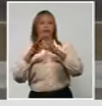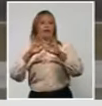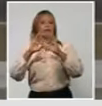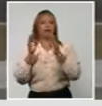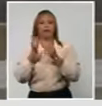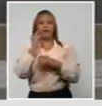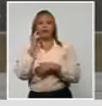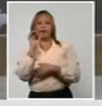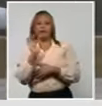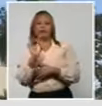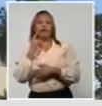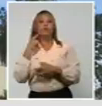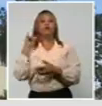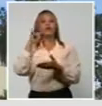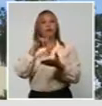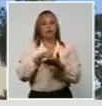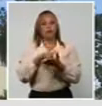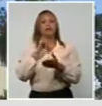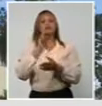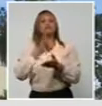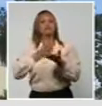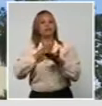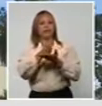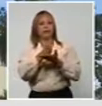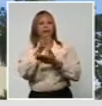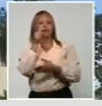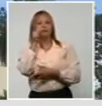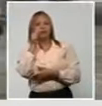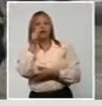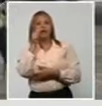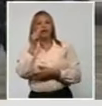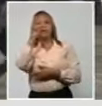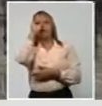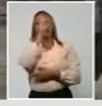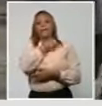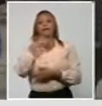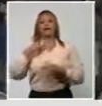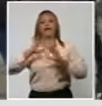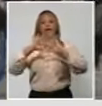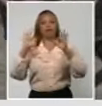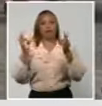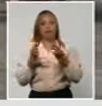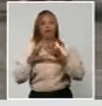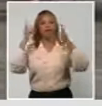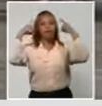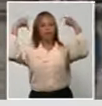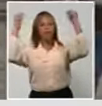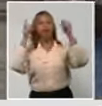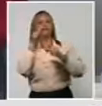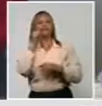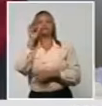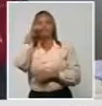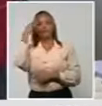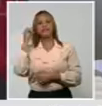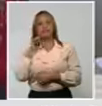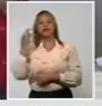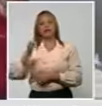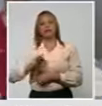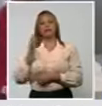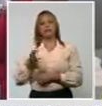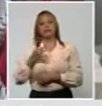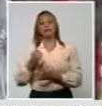aislamiento, que van a sus áreas de salud, tienen un seguimiento allí también, digamos, por el médico y la enfermera de la familia. ¿Es de eso lo que me está comentando? Sí, eso es lo que estamos haciendo referencia. O sea,